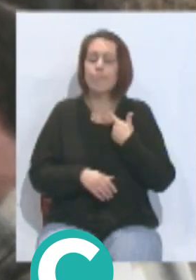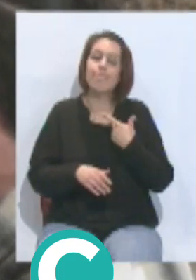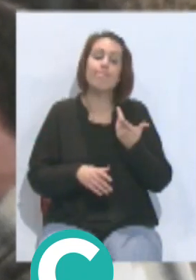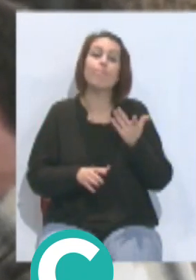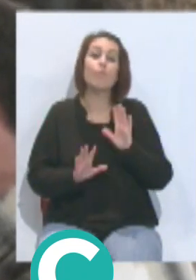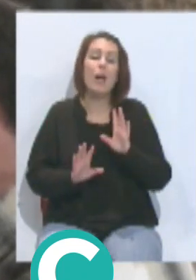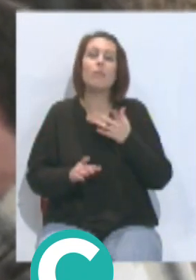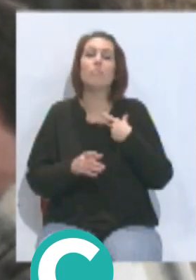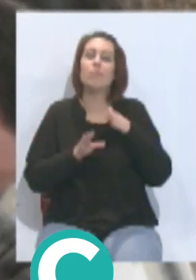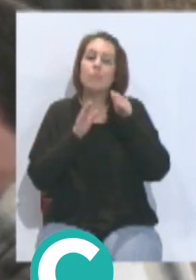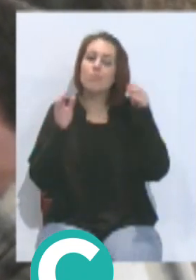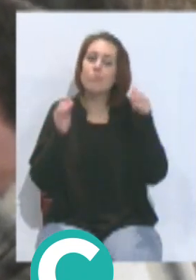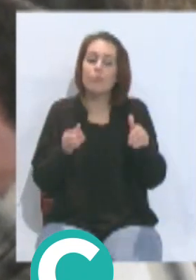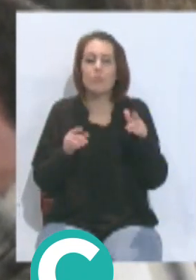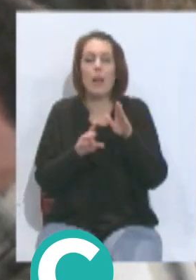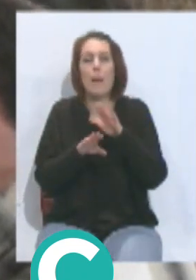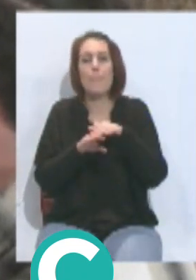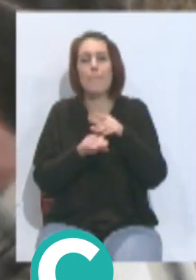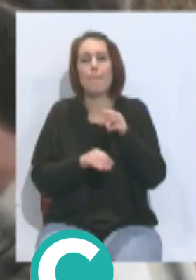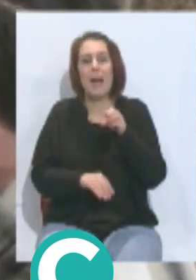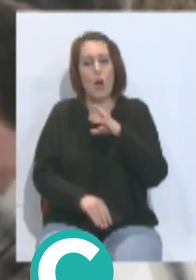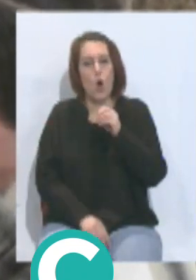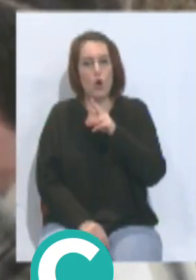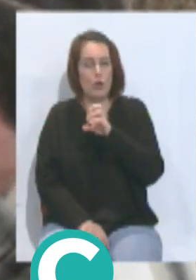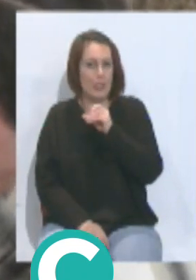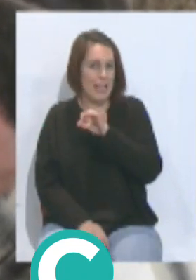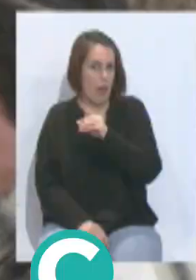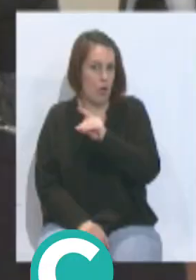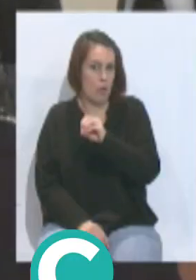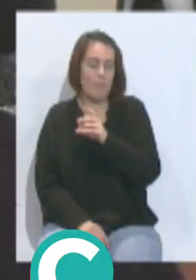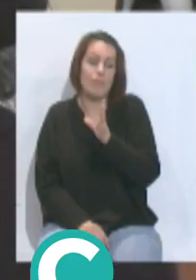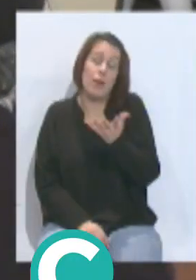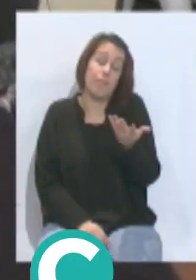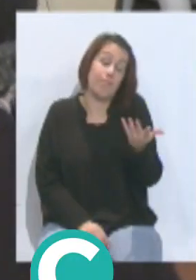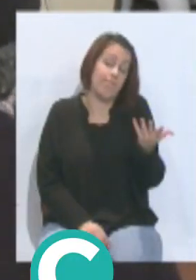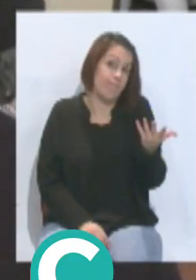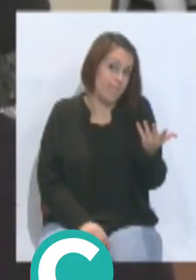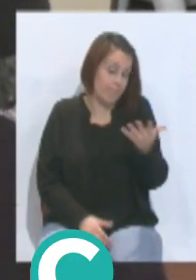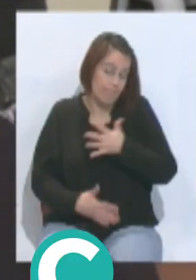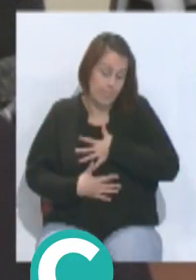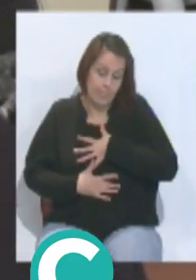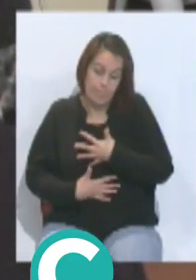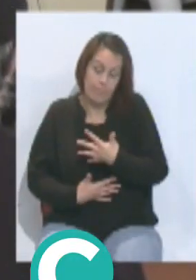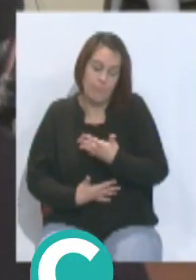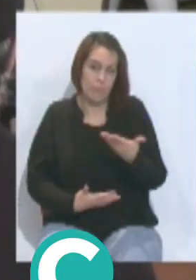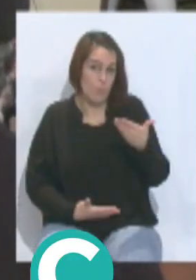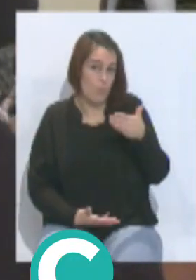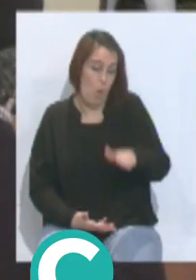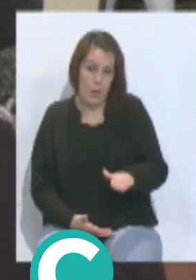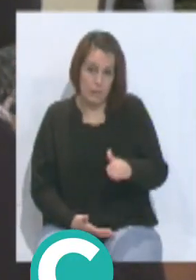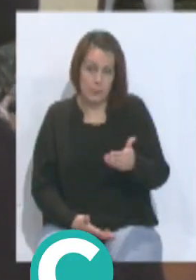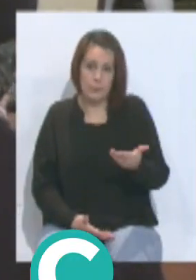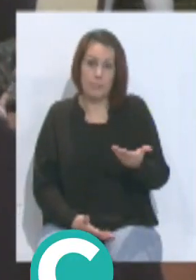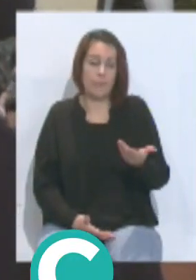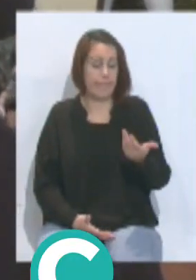iba a dedicar, iba a ser Paco Rosado quien la diera. Tristemente, bueno, pues su fallecimiento no